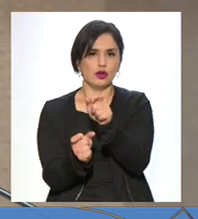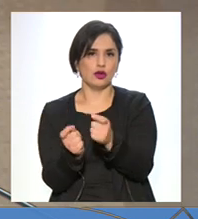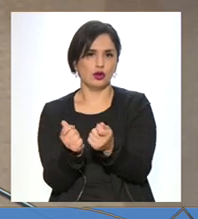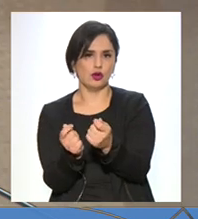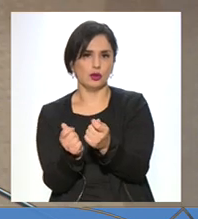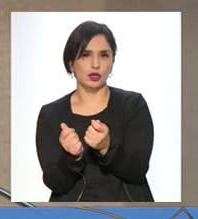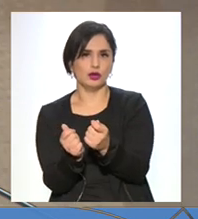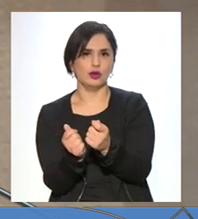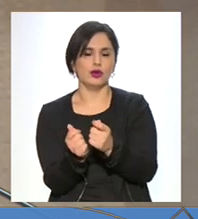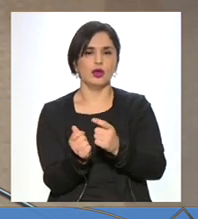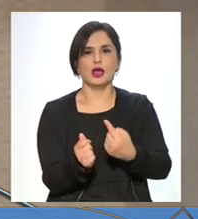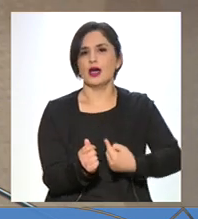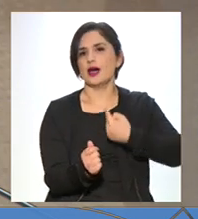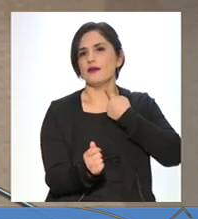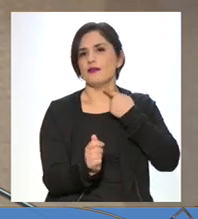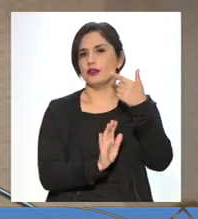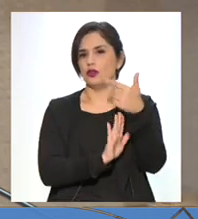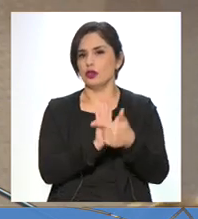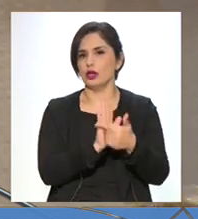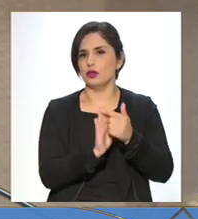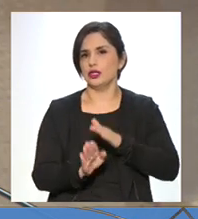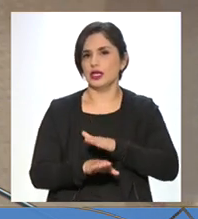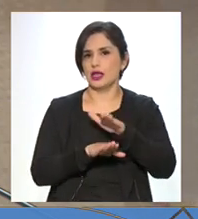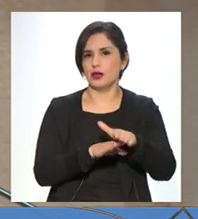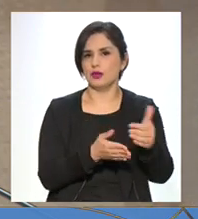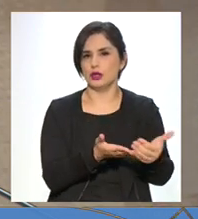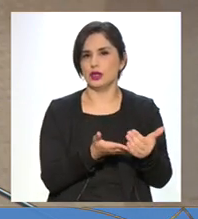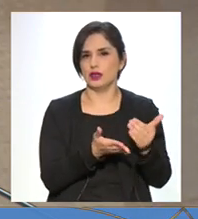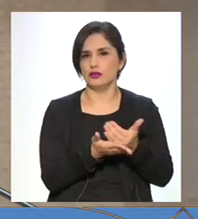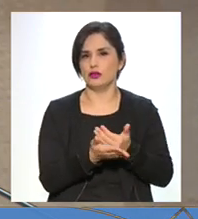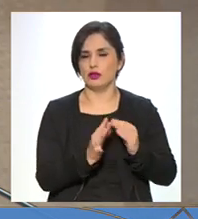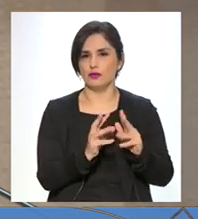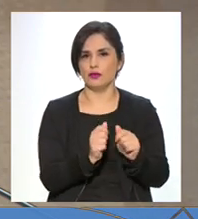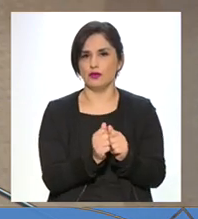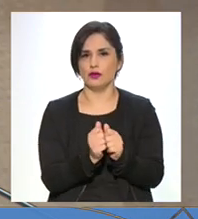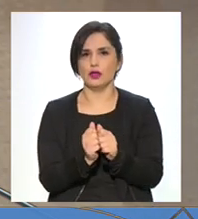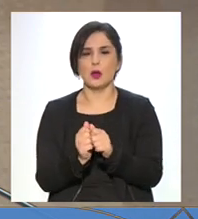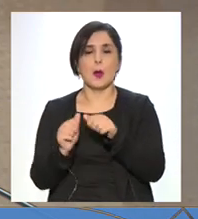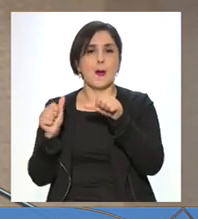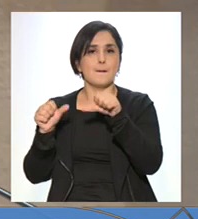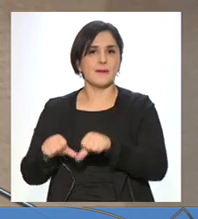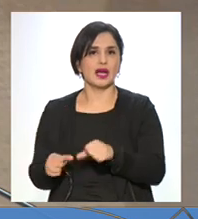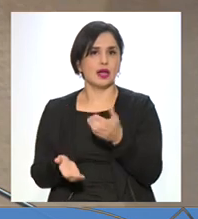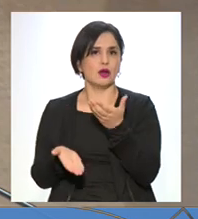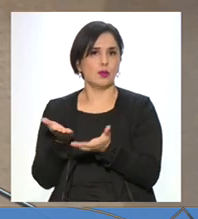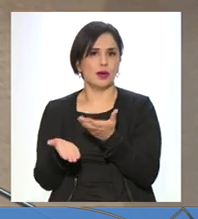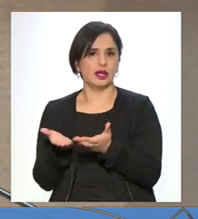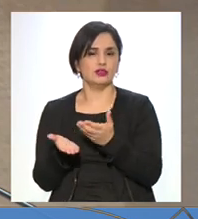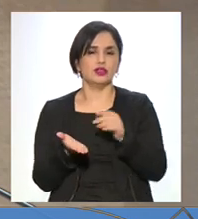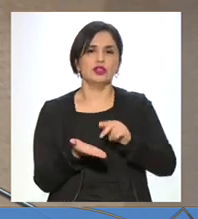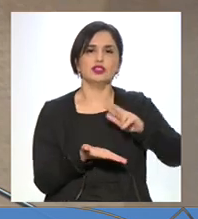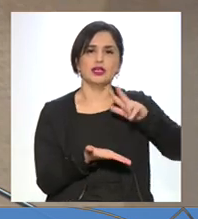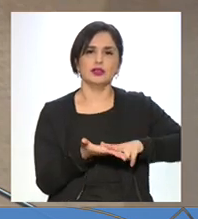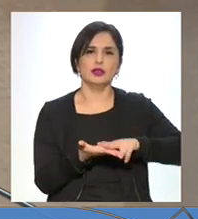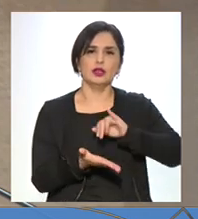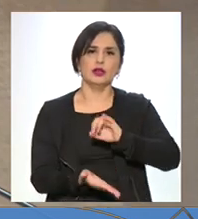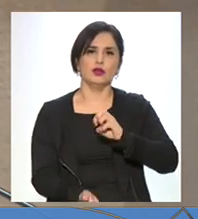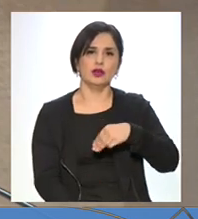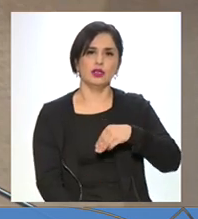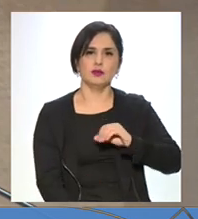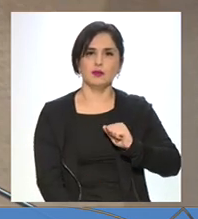el impacto de las políticas de apoyo a los ingresos de hogares y una muy baja base de comparación. Esta tendencia se ratificó con el IMASEC de